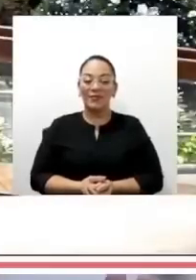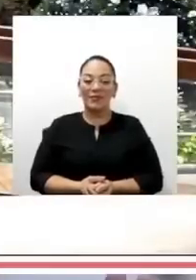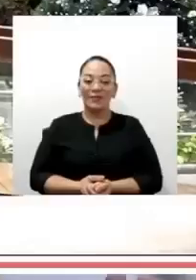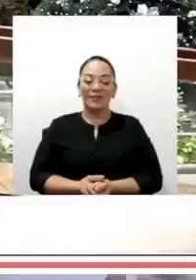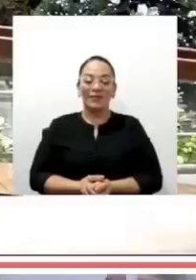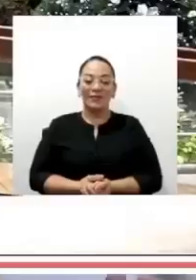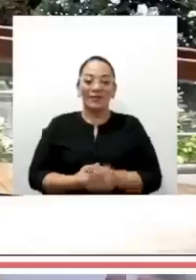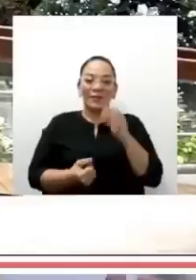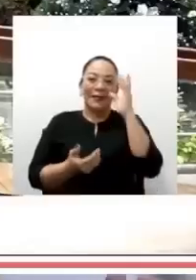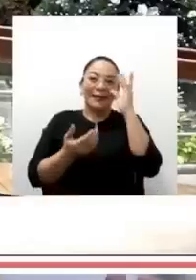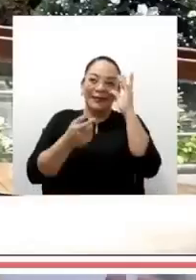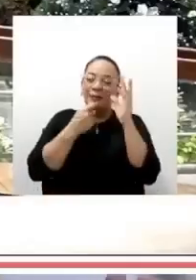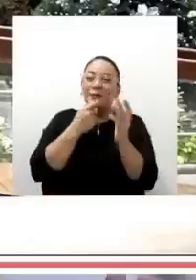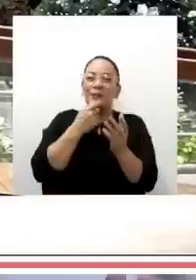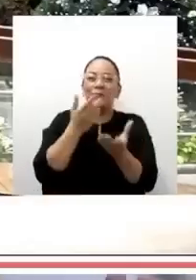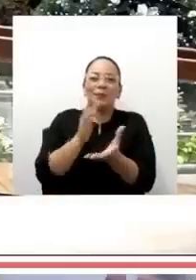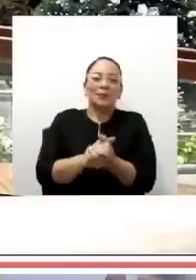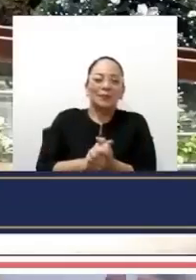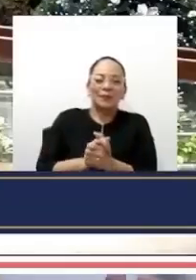¿Por dónde empezar?